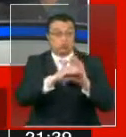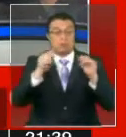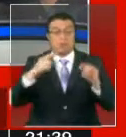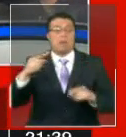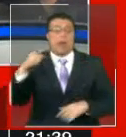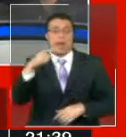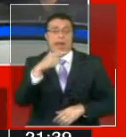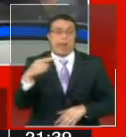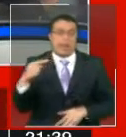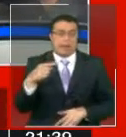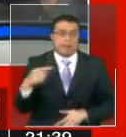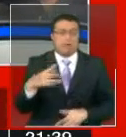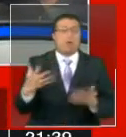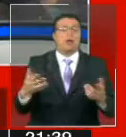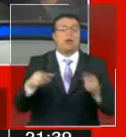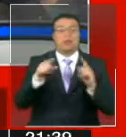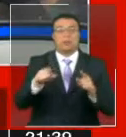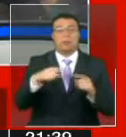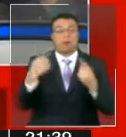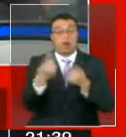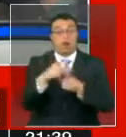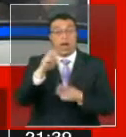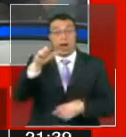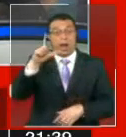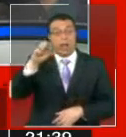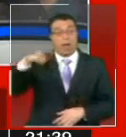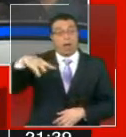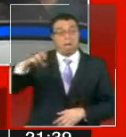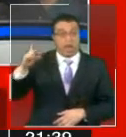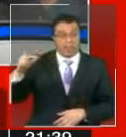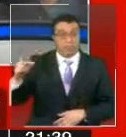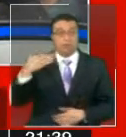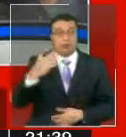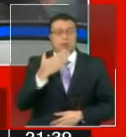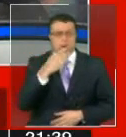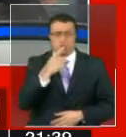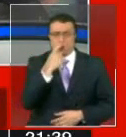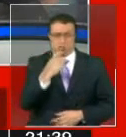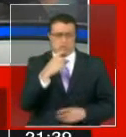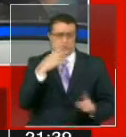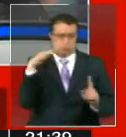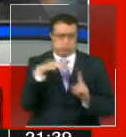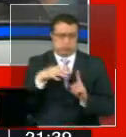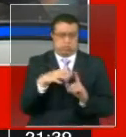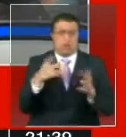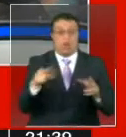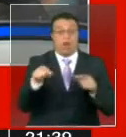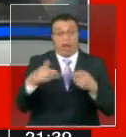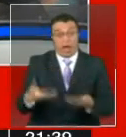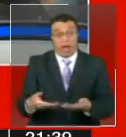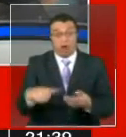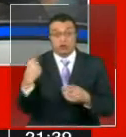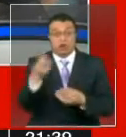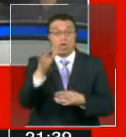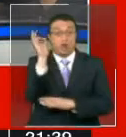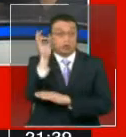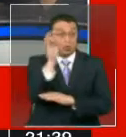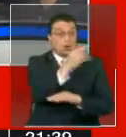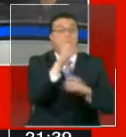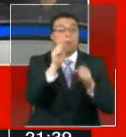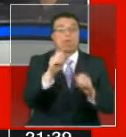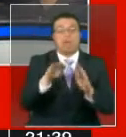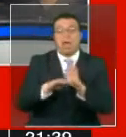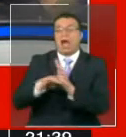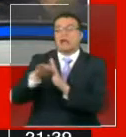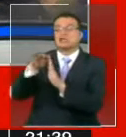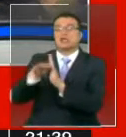negativa. Su colega también como senador por Santiago, Andrés Alamán, ha sido bastante duro. Incluso dijo que ahora los cabildos los iba a poder hacer en un